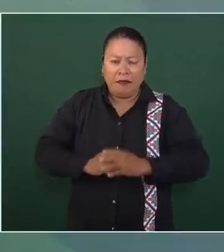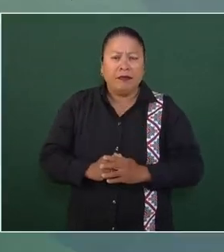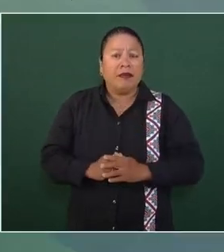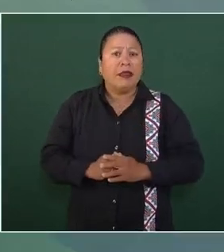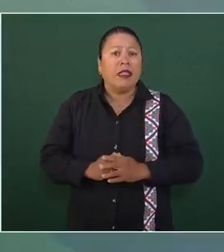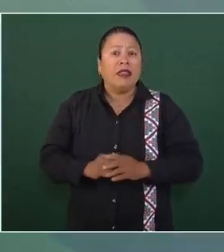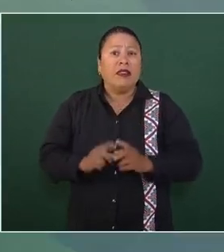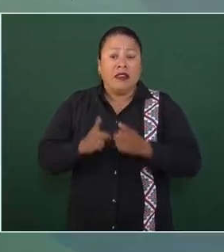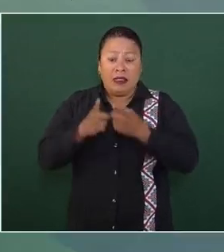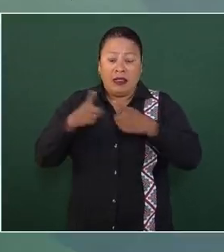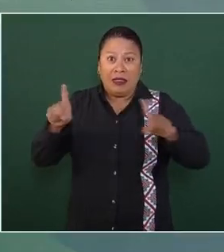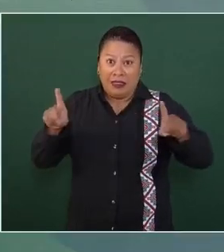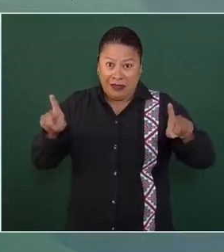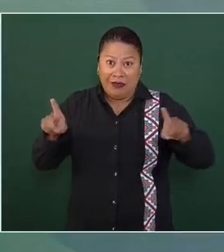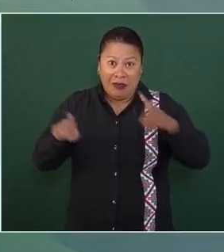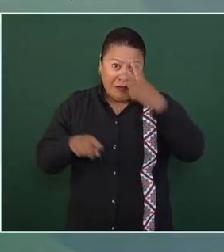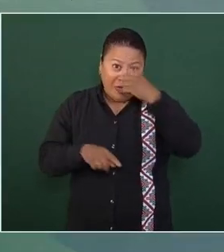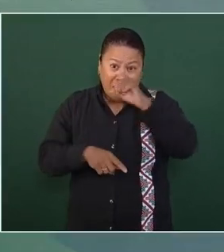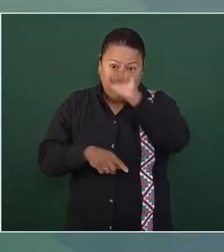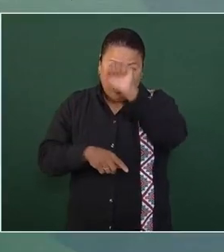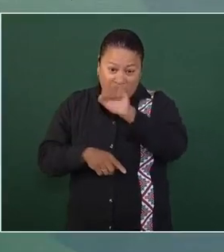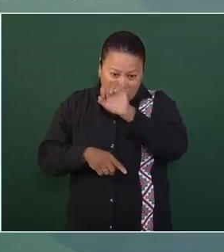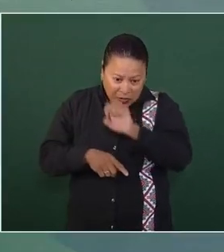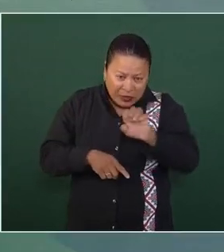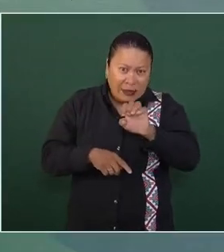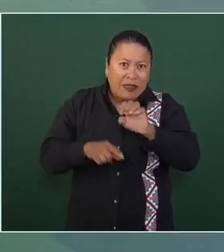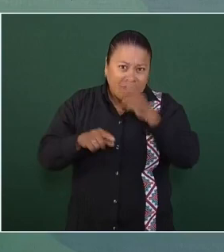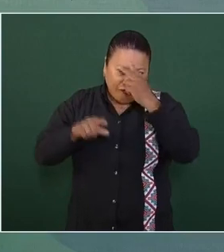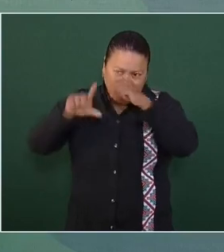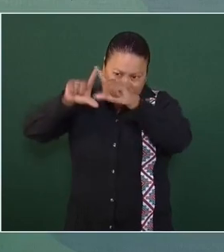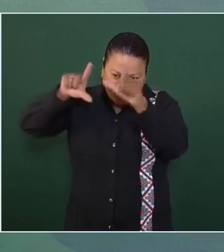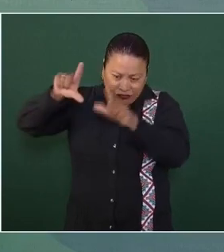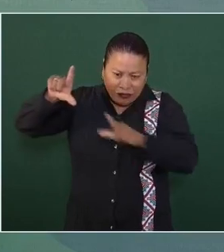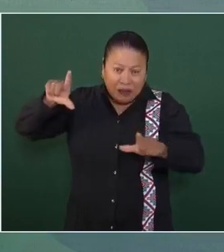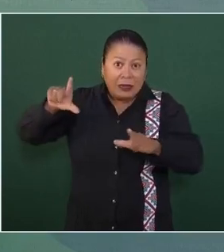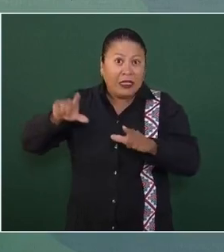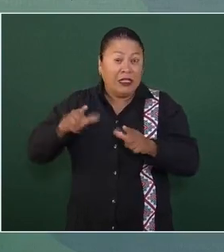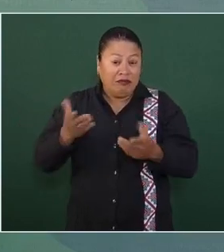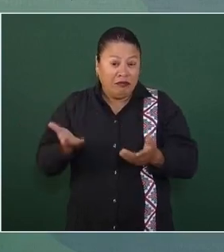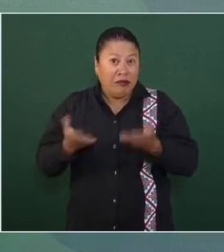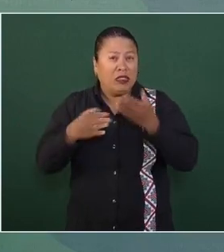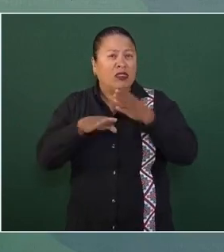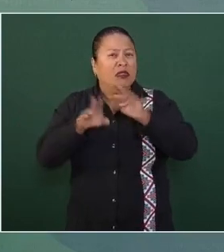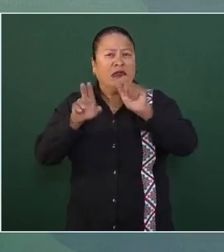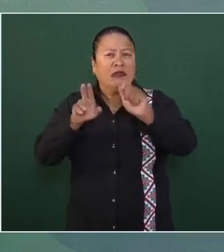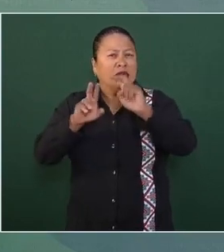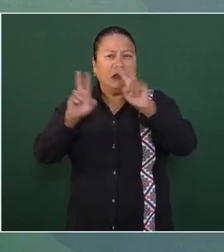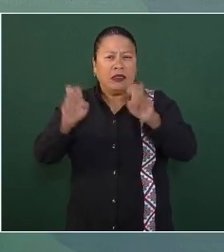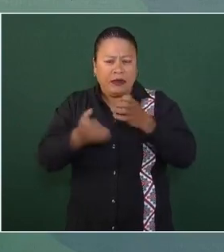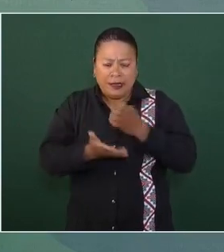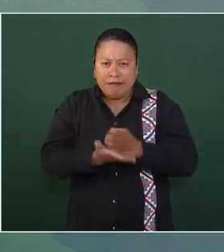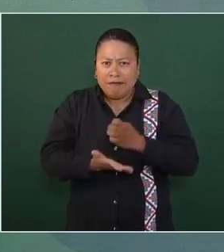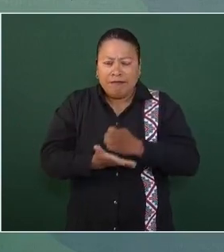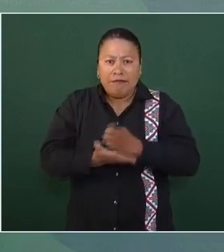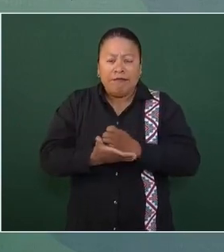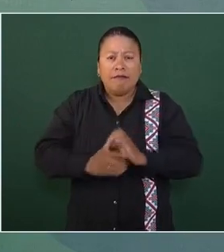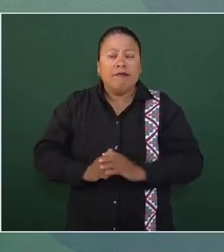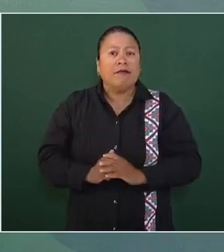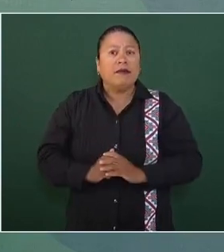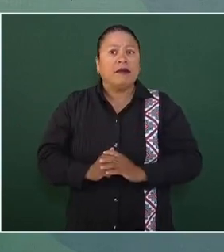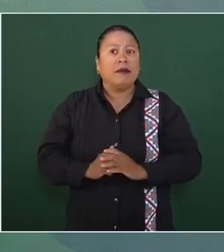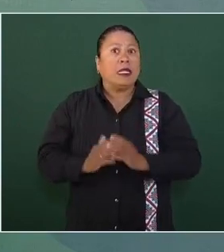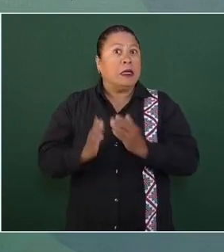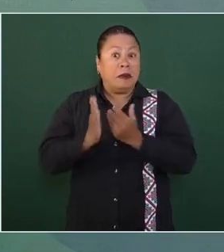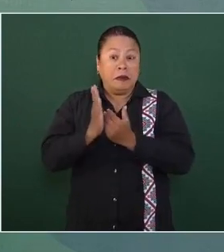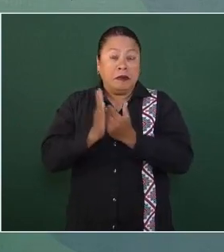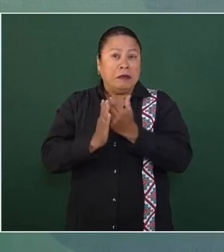desarrollo del sur sureste en lo económico es de en